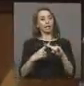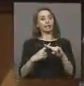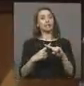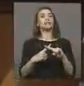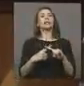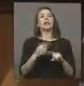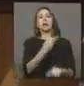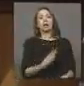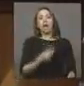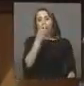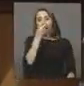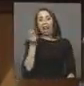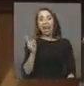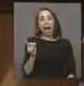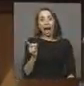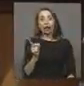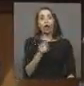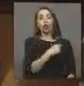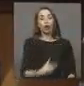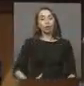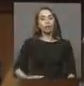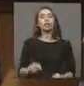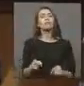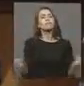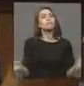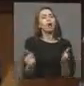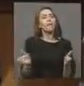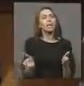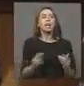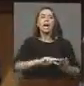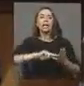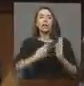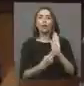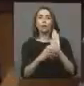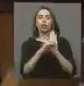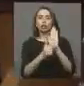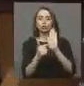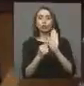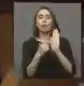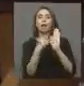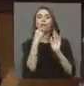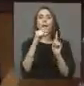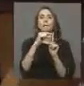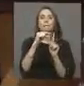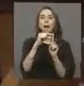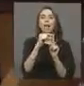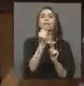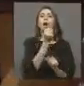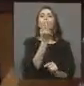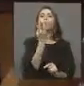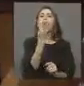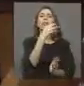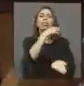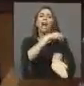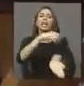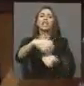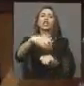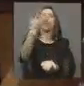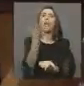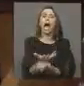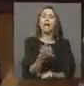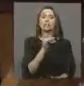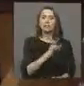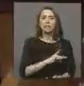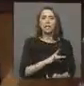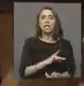Lagos a promover una reforma constitucional para eliminar la referencia del número de regiones del país, concitando